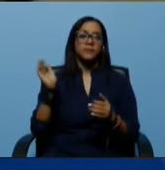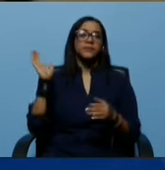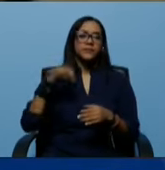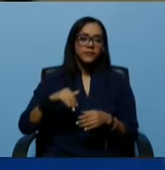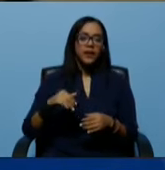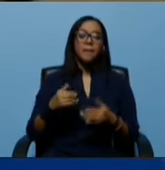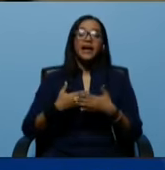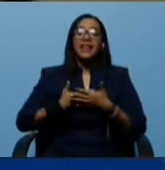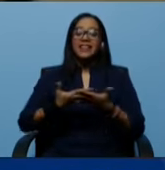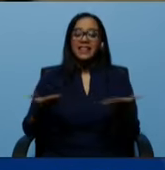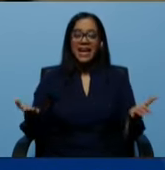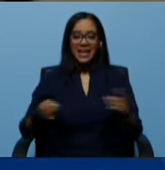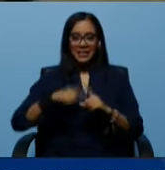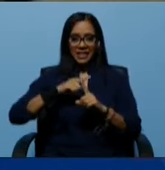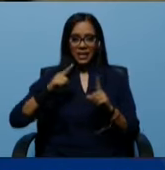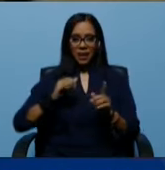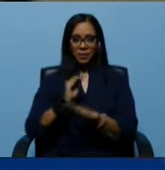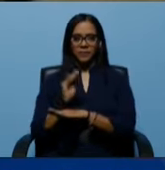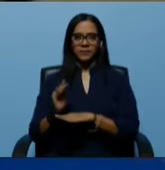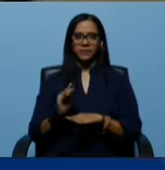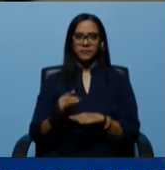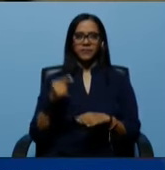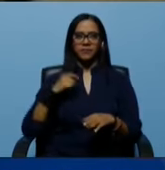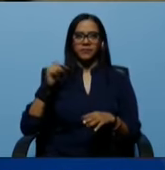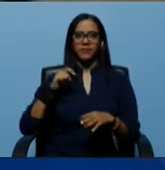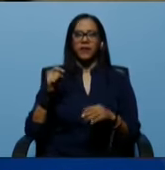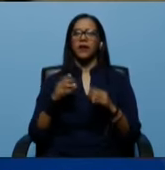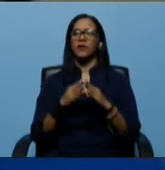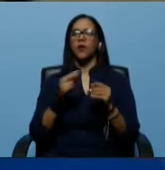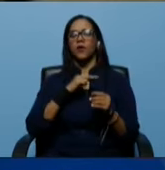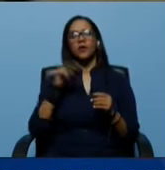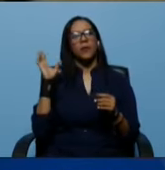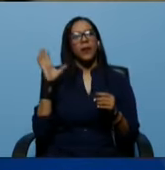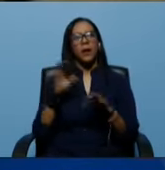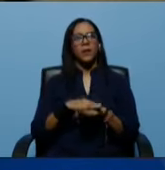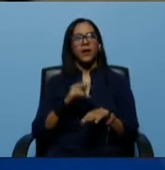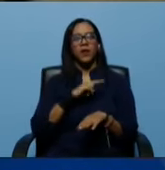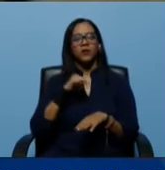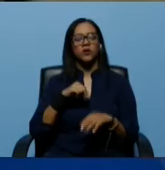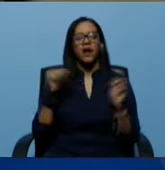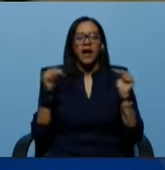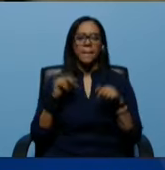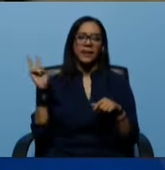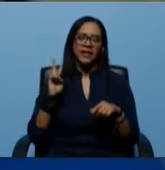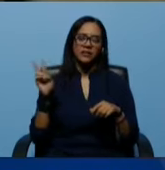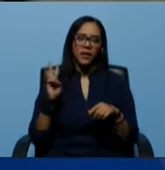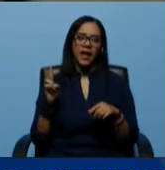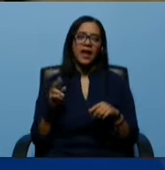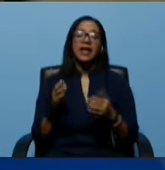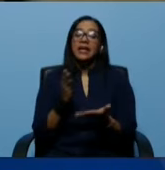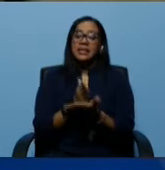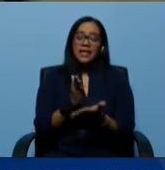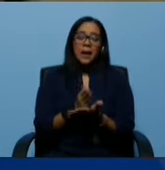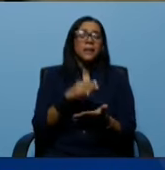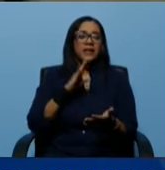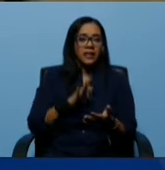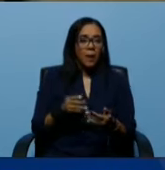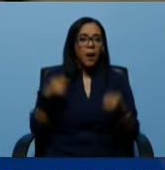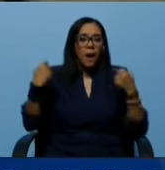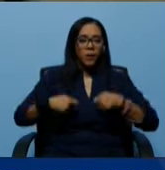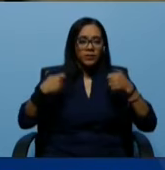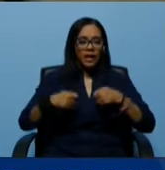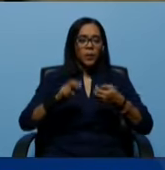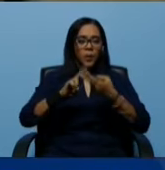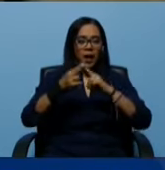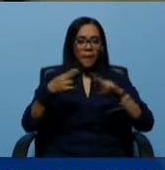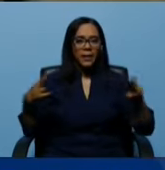esa energía protectora que necesita todo nuestro país, porque nosotros acá en Venezuela siempre estamos apostando por la